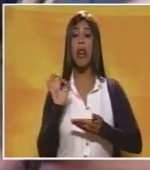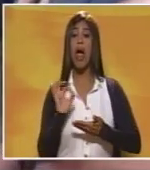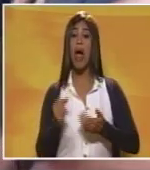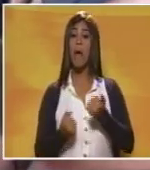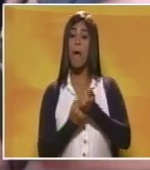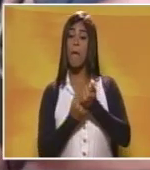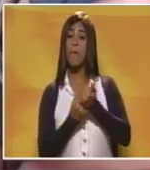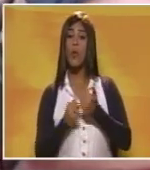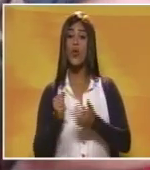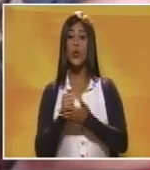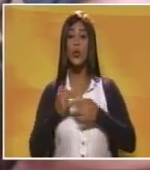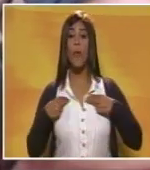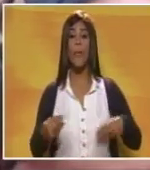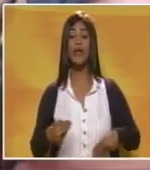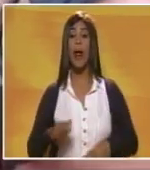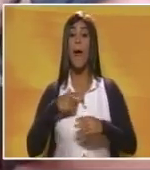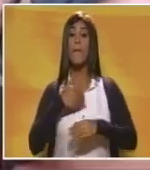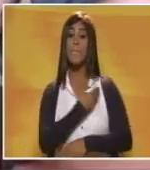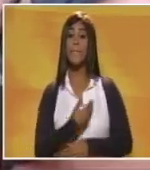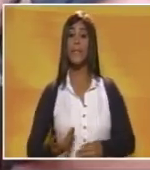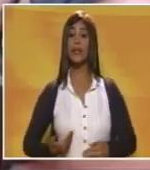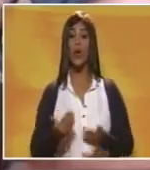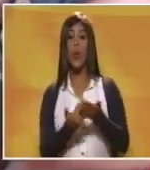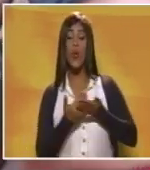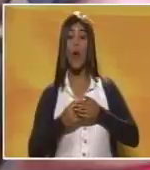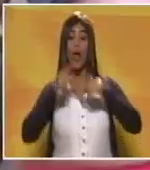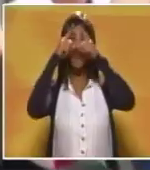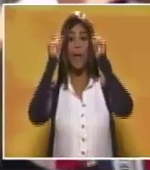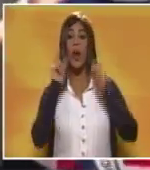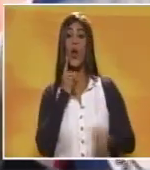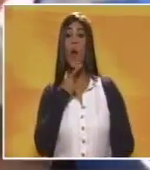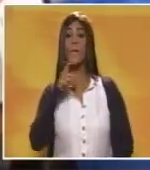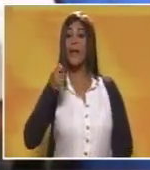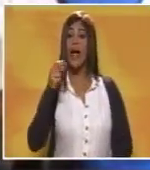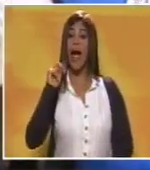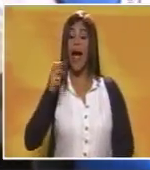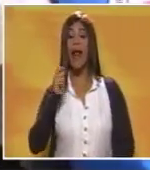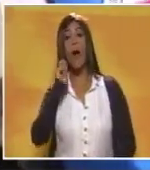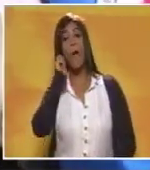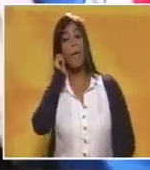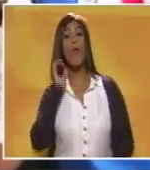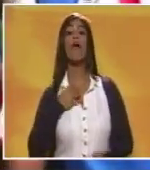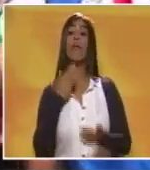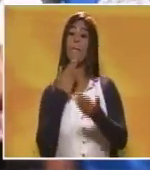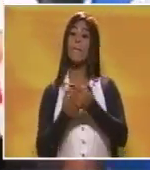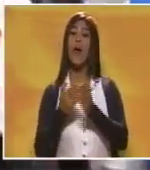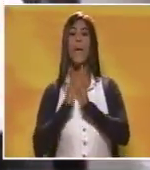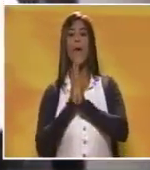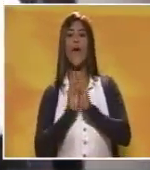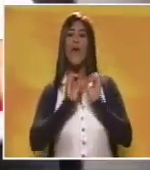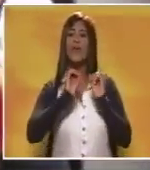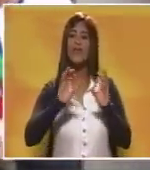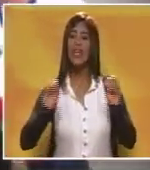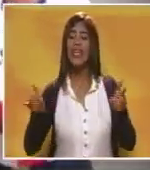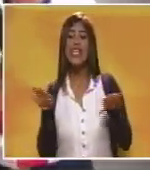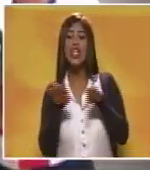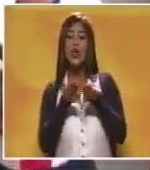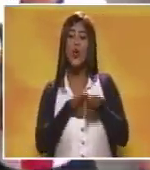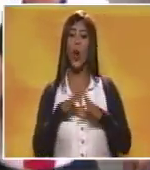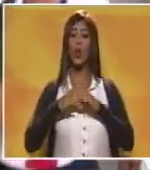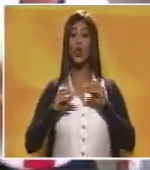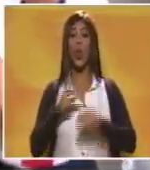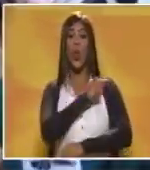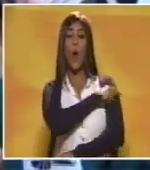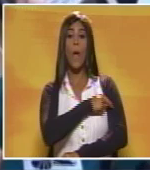asistencia. La presidenta del Colegio de Enfermeras de Venezuela, Ana Rosario Contreras, exige una distribución equitativa y justa de la